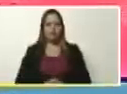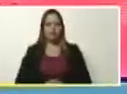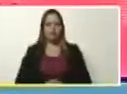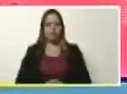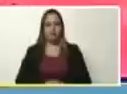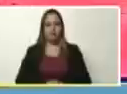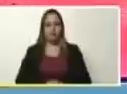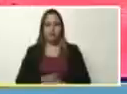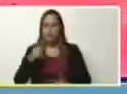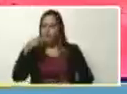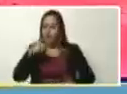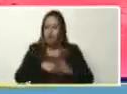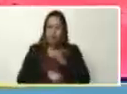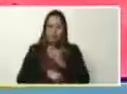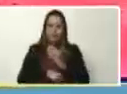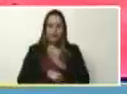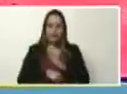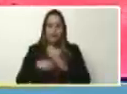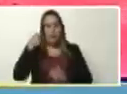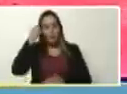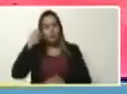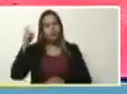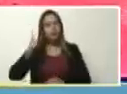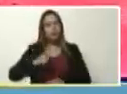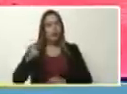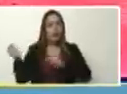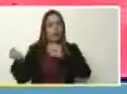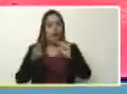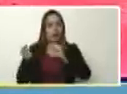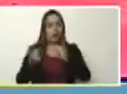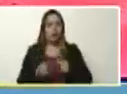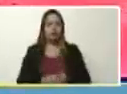Creo profundamente en el diálogo